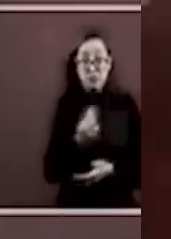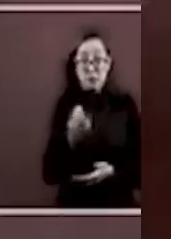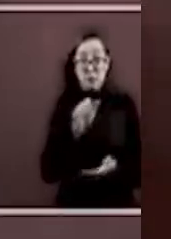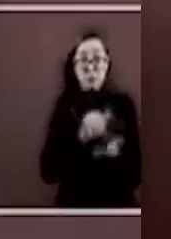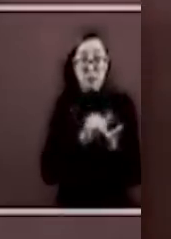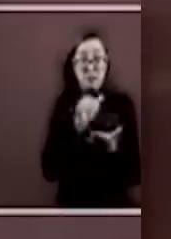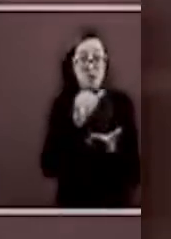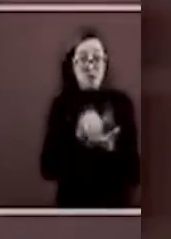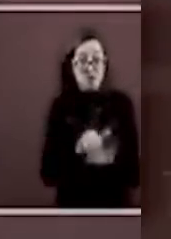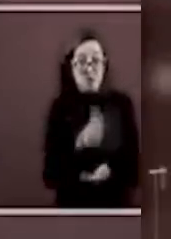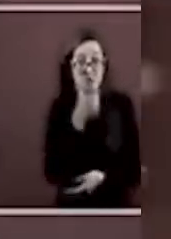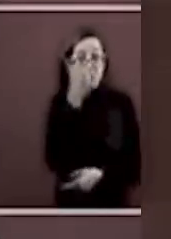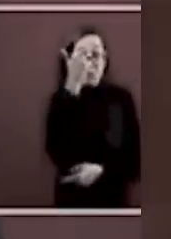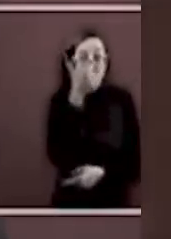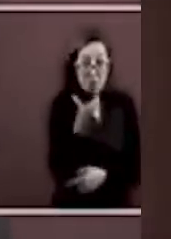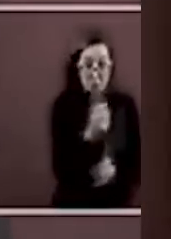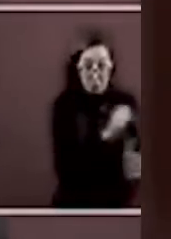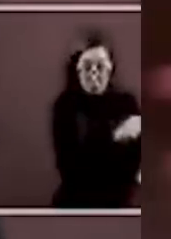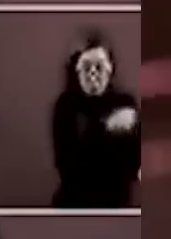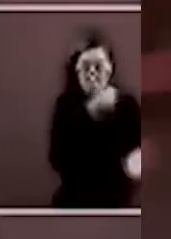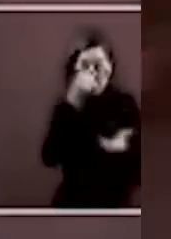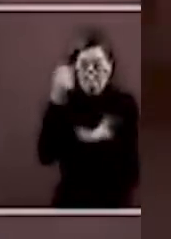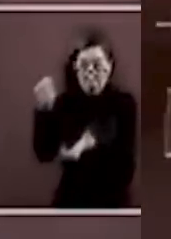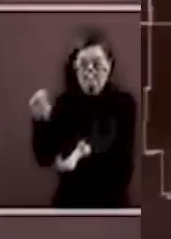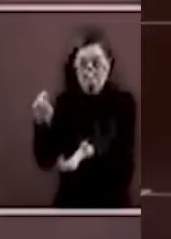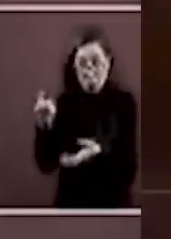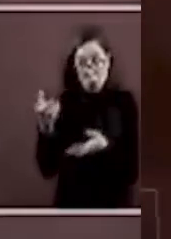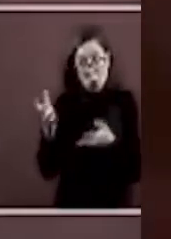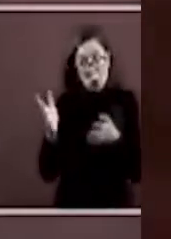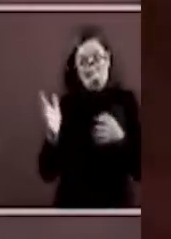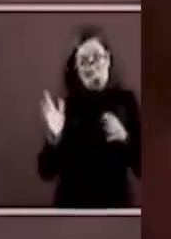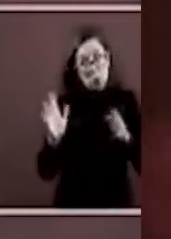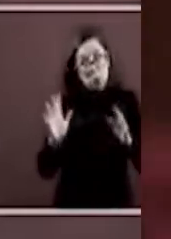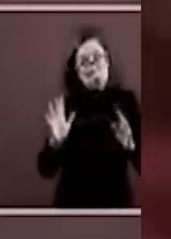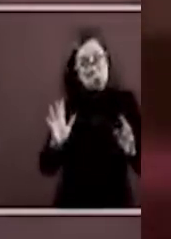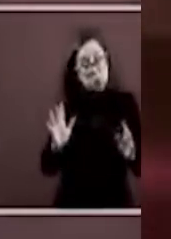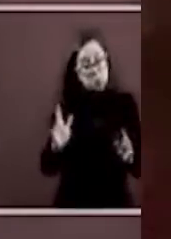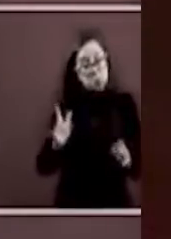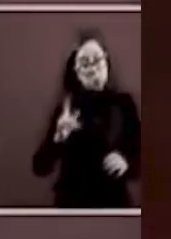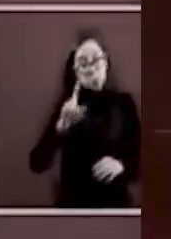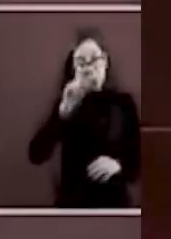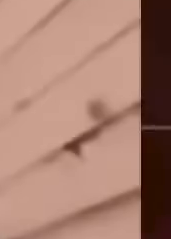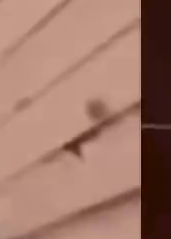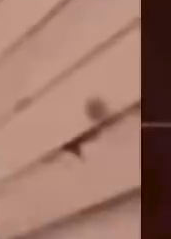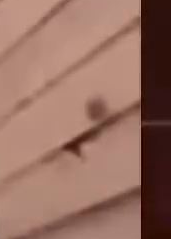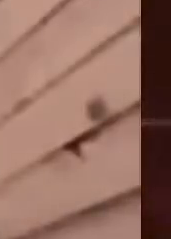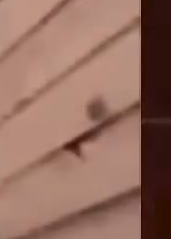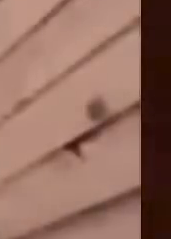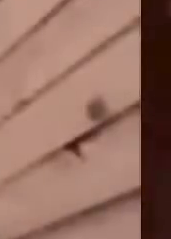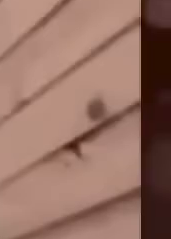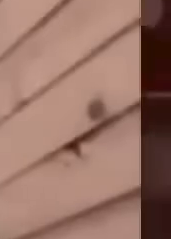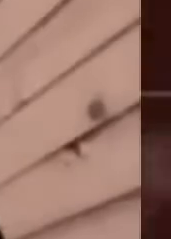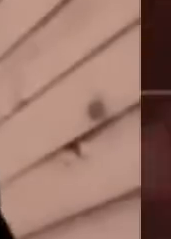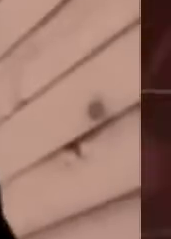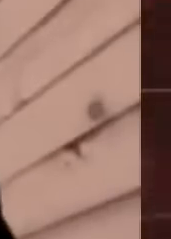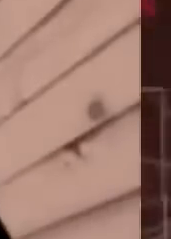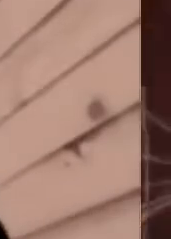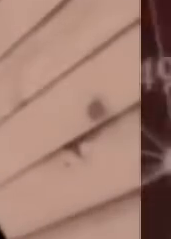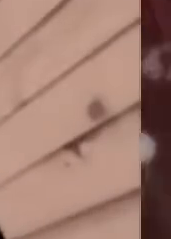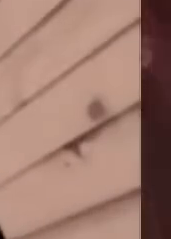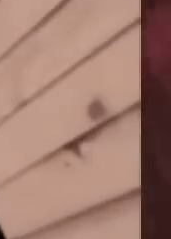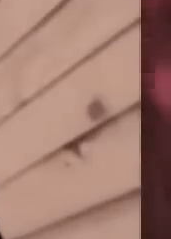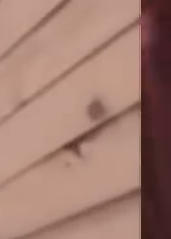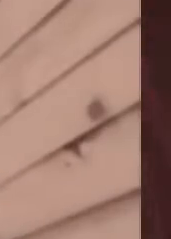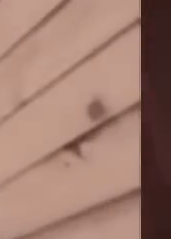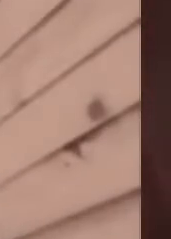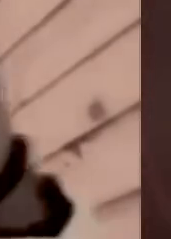Sosimo, también hemos hecho trabajo sobre Manuel Velasco, por ejemplo, que es otro de los